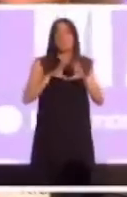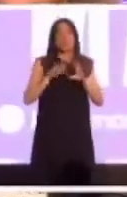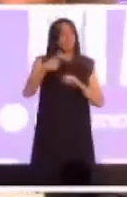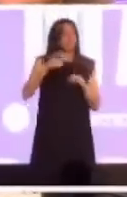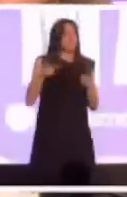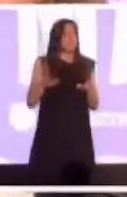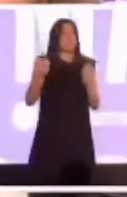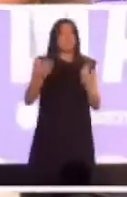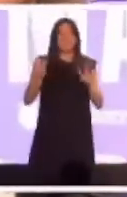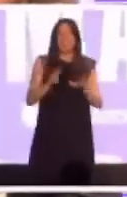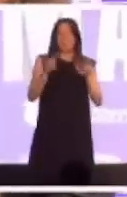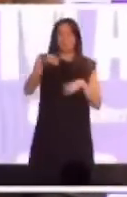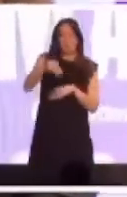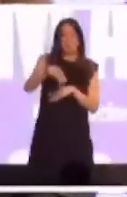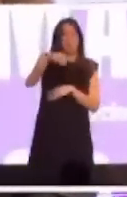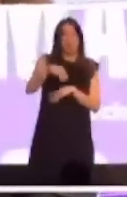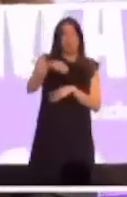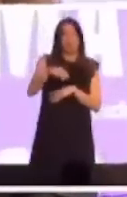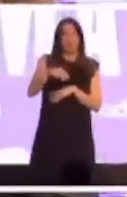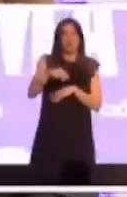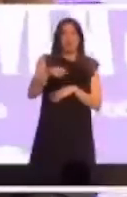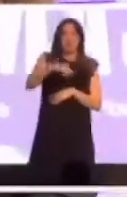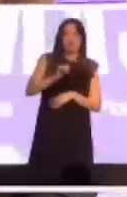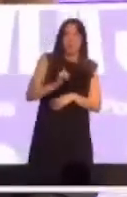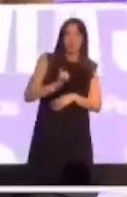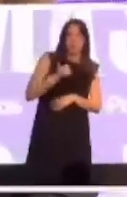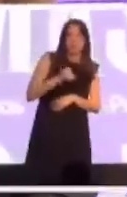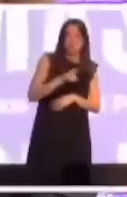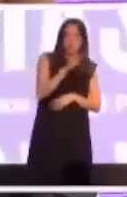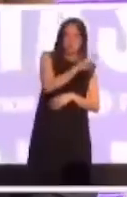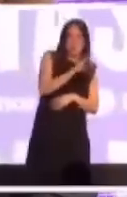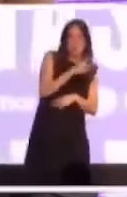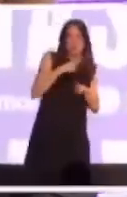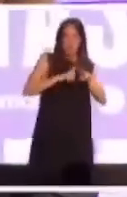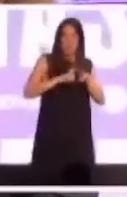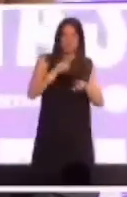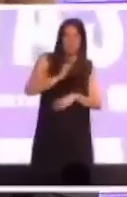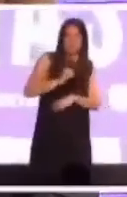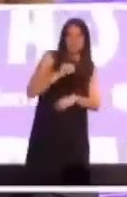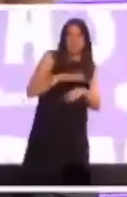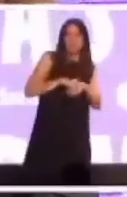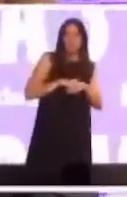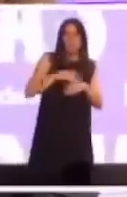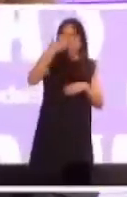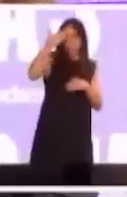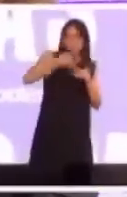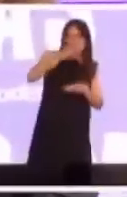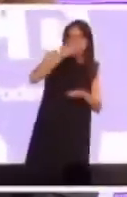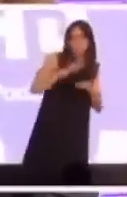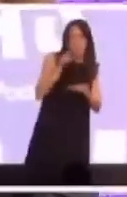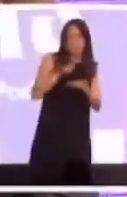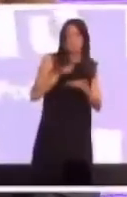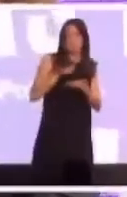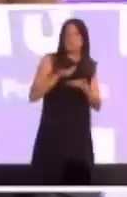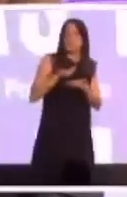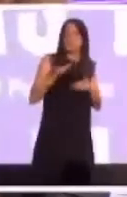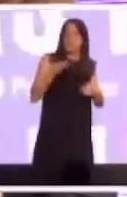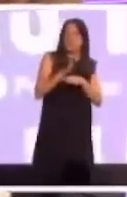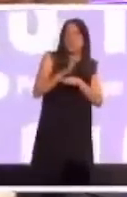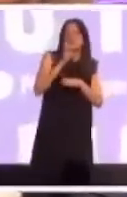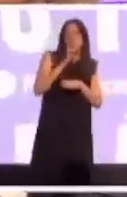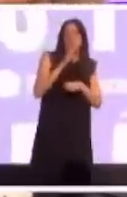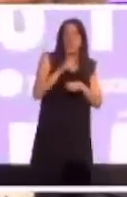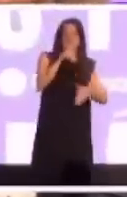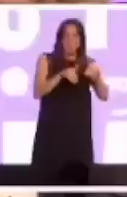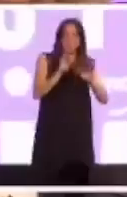permitir que este 8 de marzo tengan la oportunidad el partido popular y vox de ocupar las portadas por haber sumado sus votos para